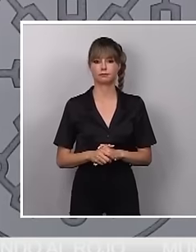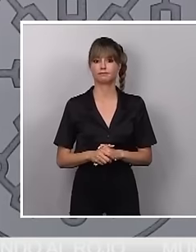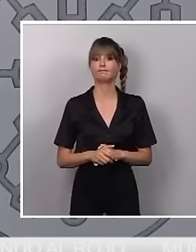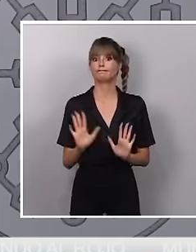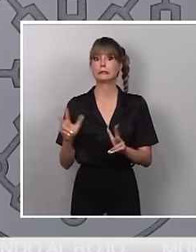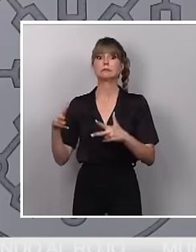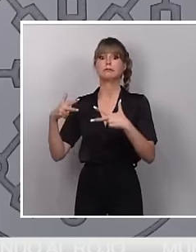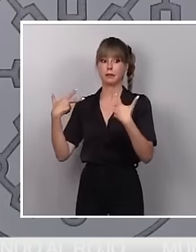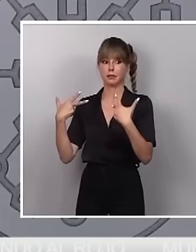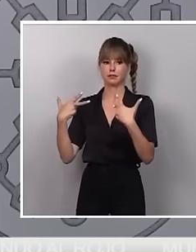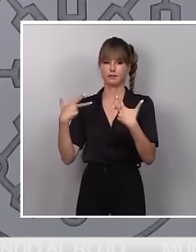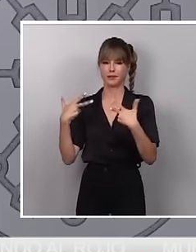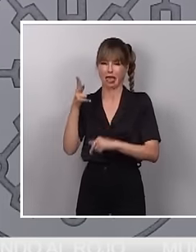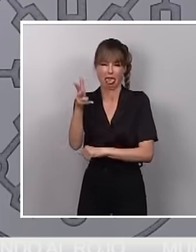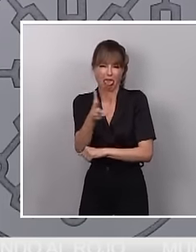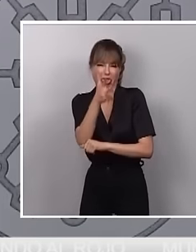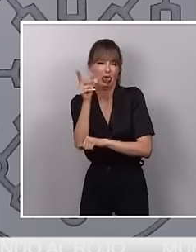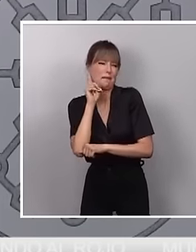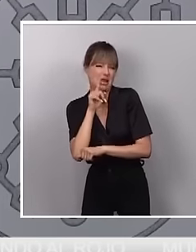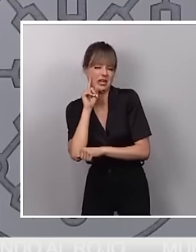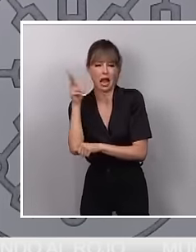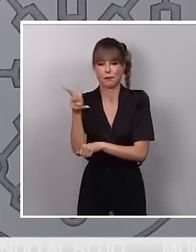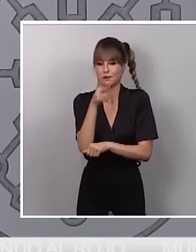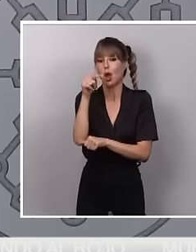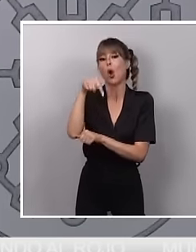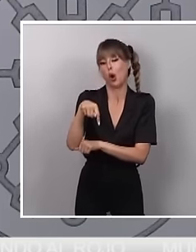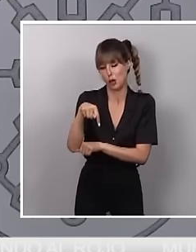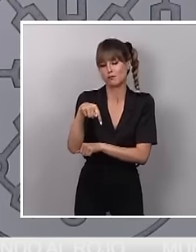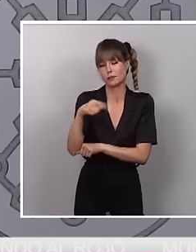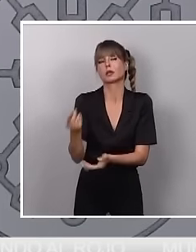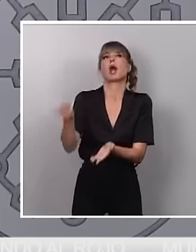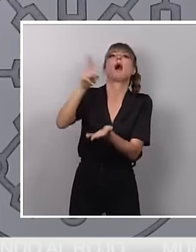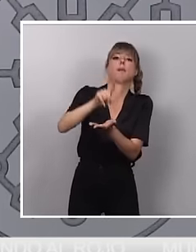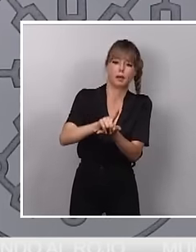si me permiten, a este montaje le faltaba el episodio del día de hoy.